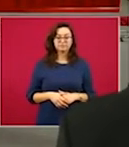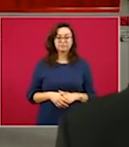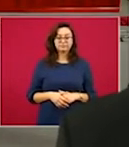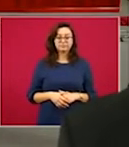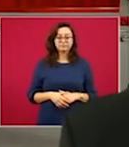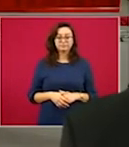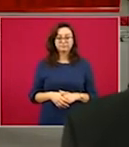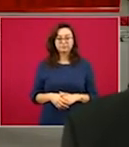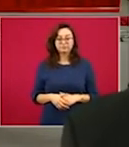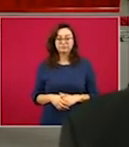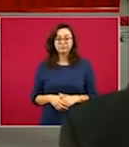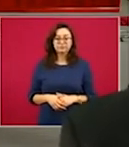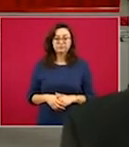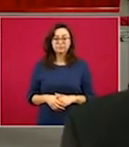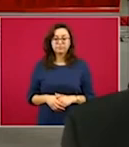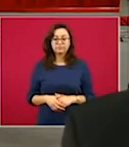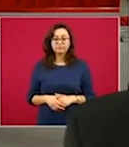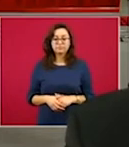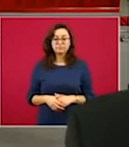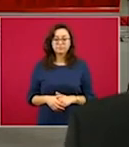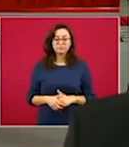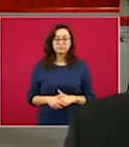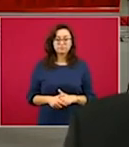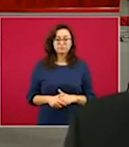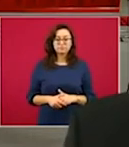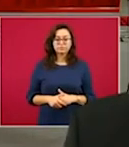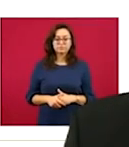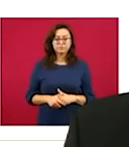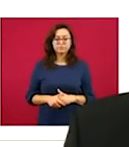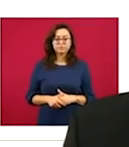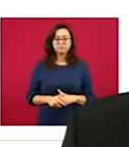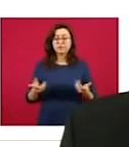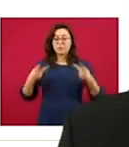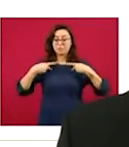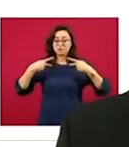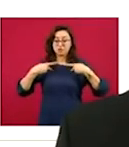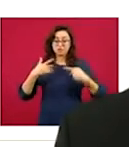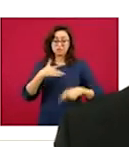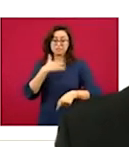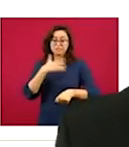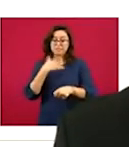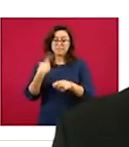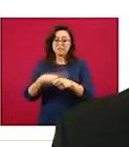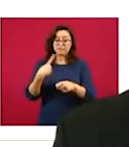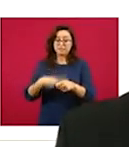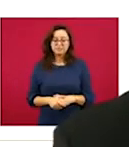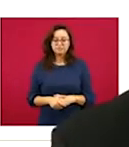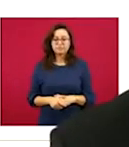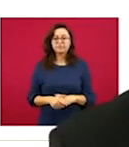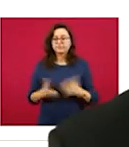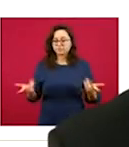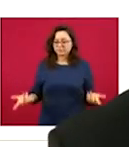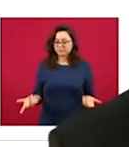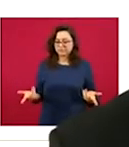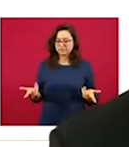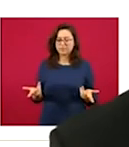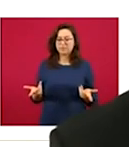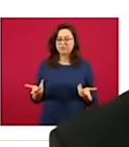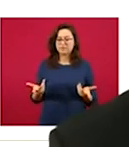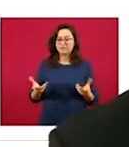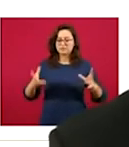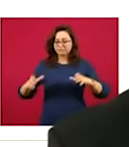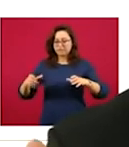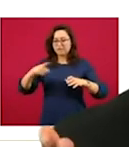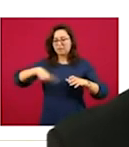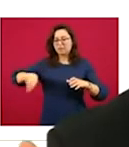manejar y, en cuanto la pandemia comenzó a dispararse, lo apagaron y dejaron de informar. Dijo López-Gatell, ya no es útil. Ahora se entiende por qué ya no es útil.